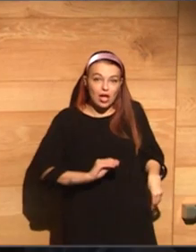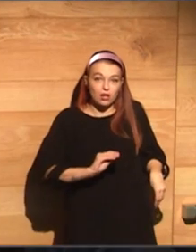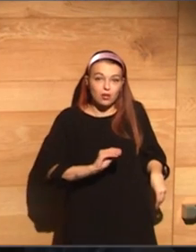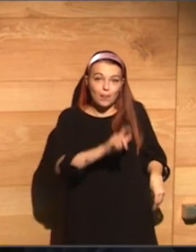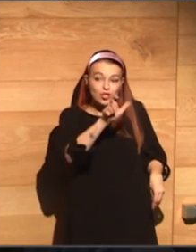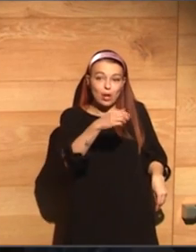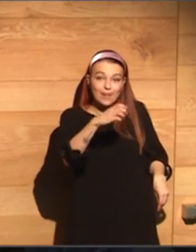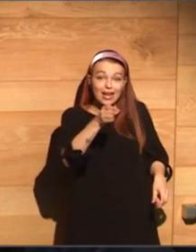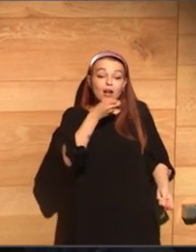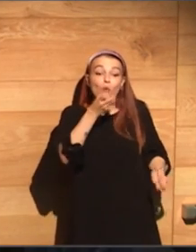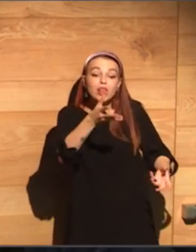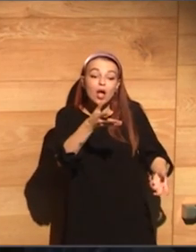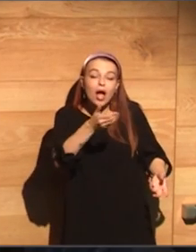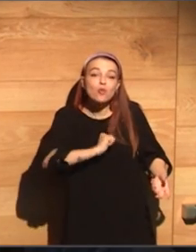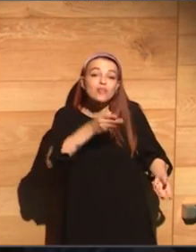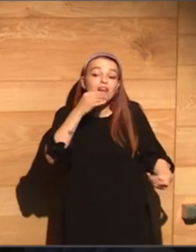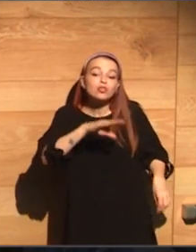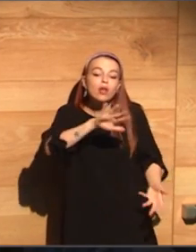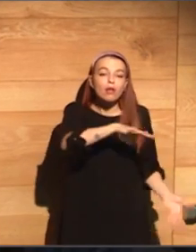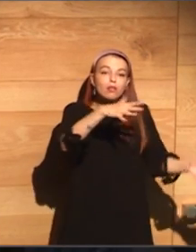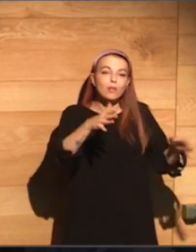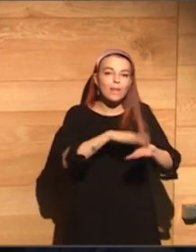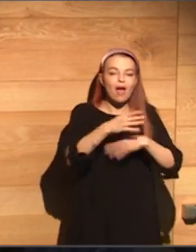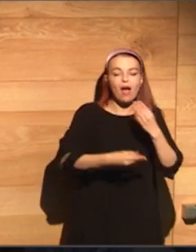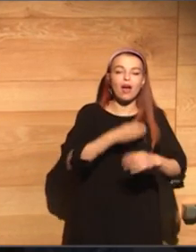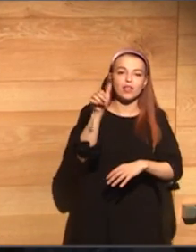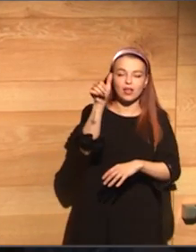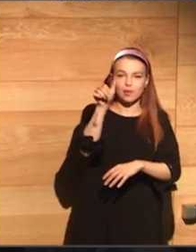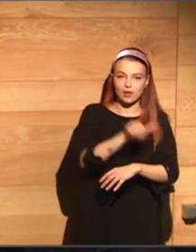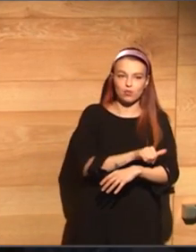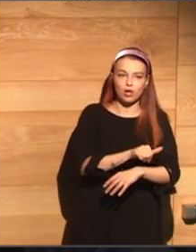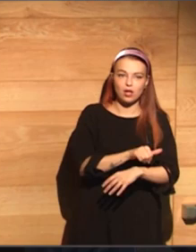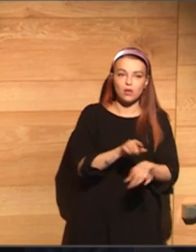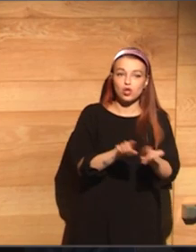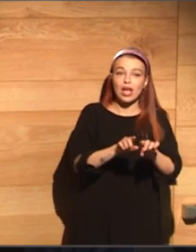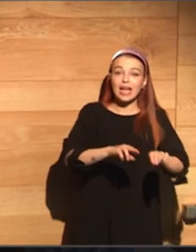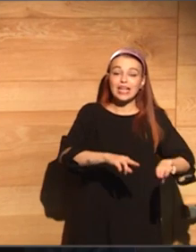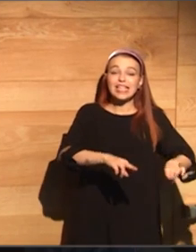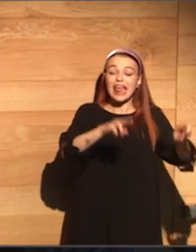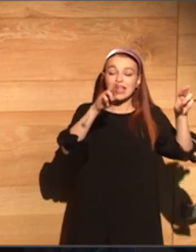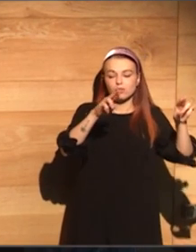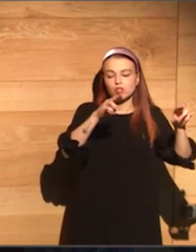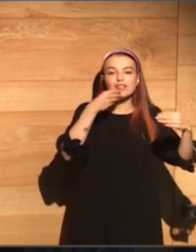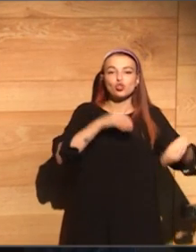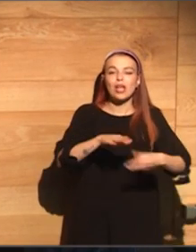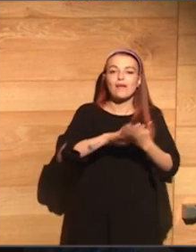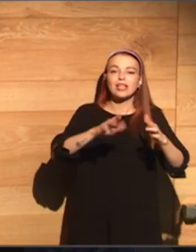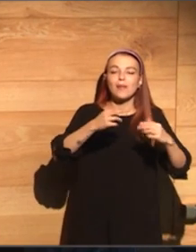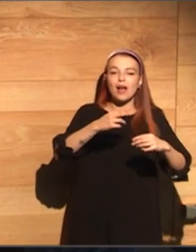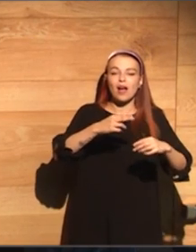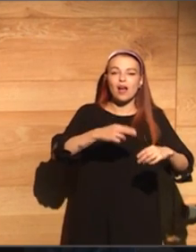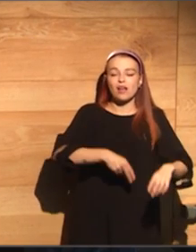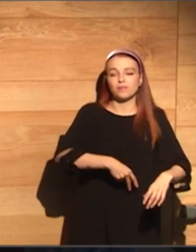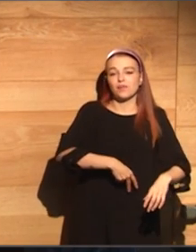cuentan la historia de una famosa cacería franquista, en este caso, literalmente, una cacería de Franco, como por